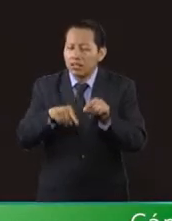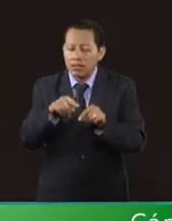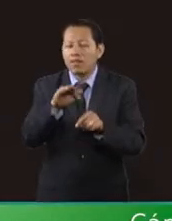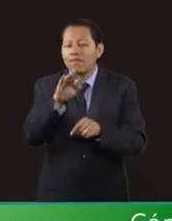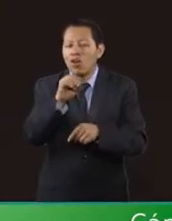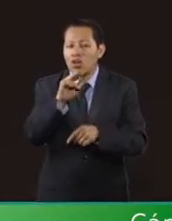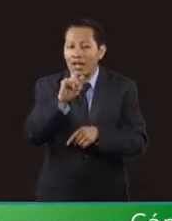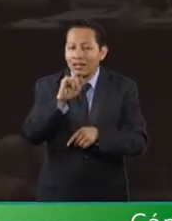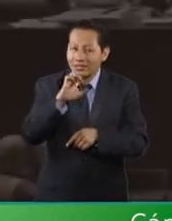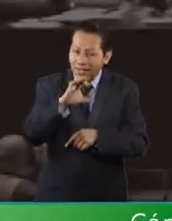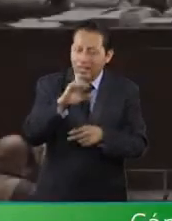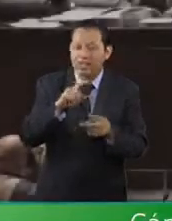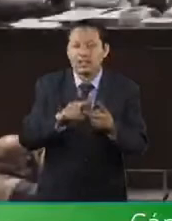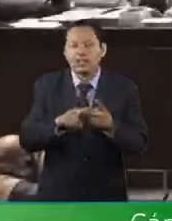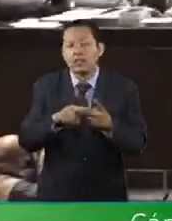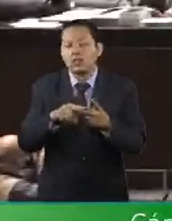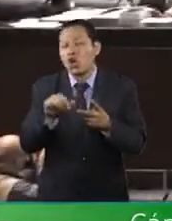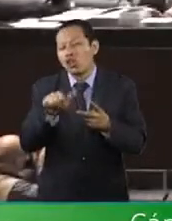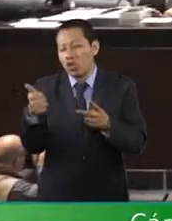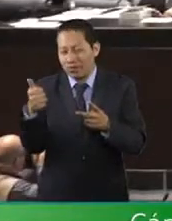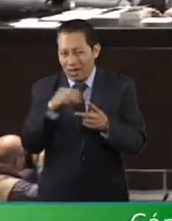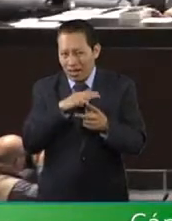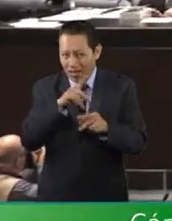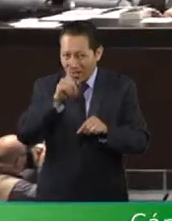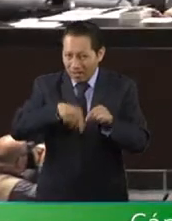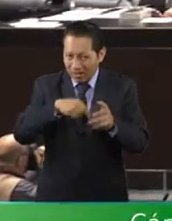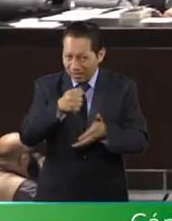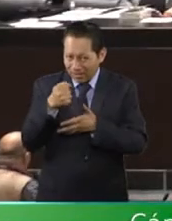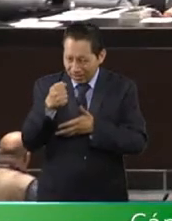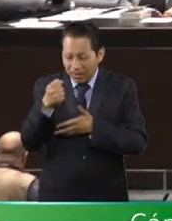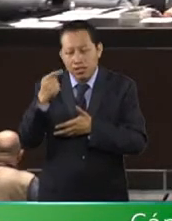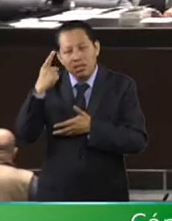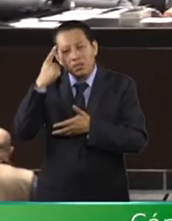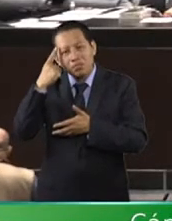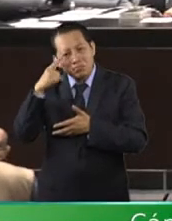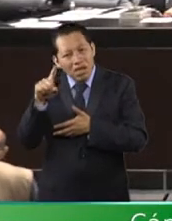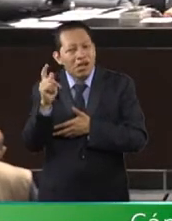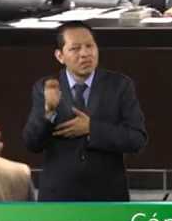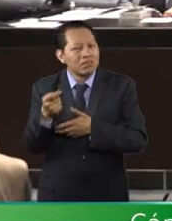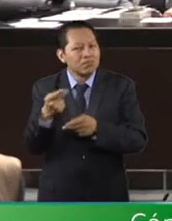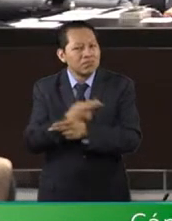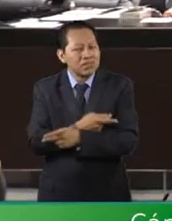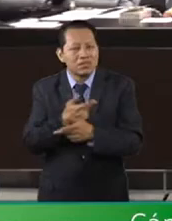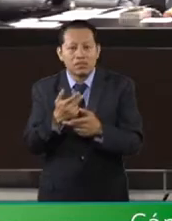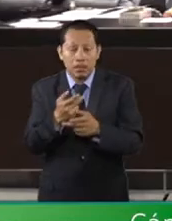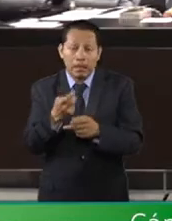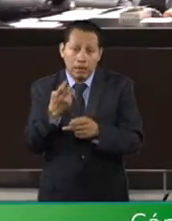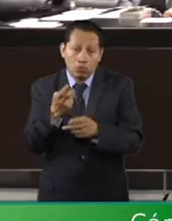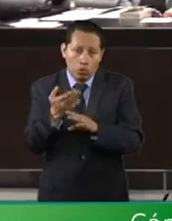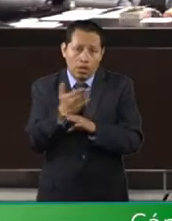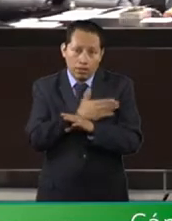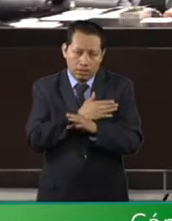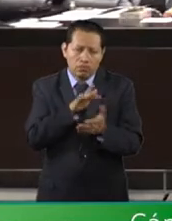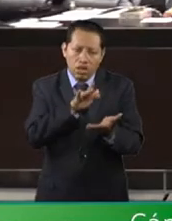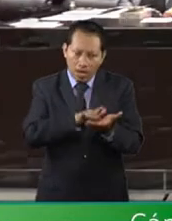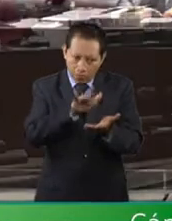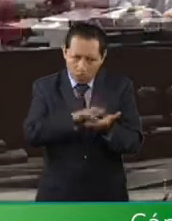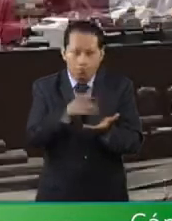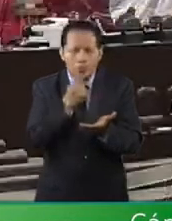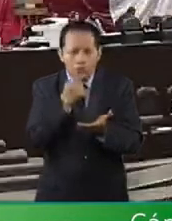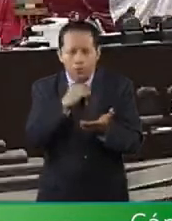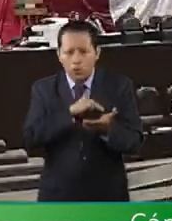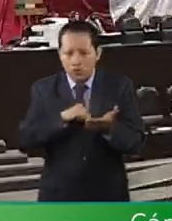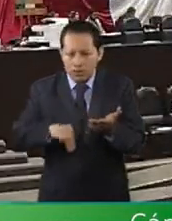que realizaban un esfuerzo institucional para profesionalizar para dignificar a las policías en los